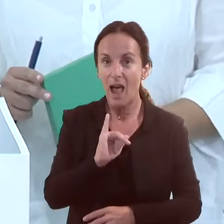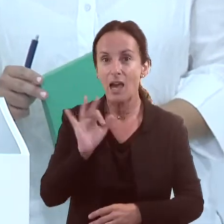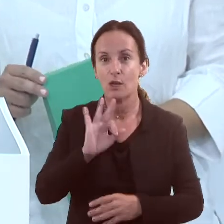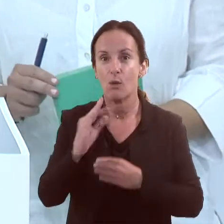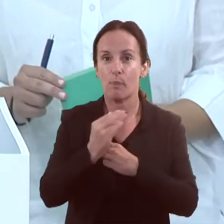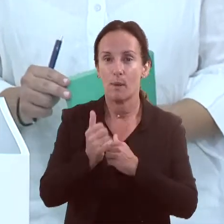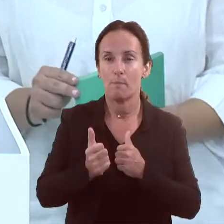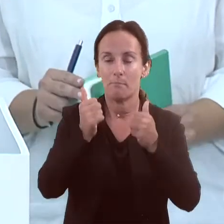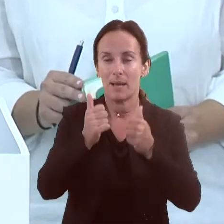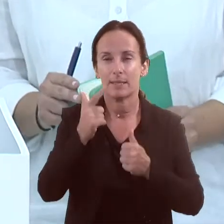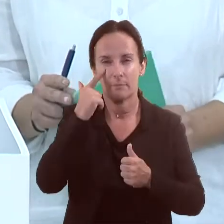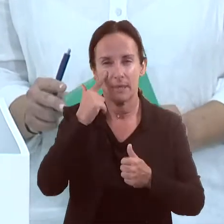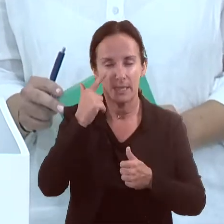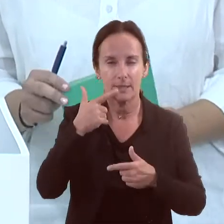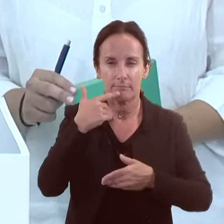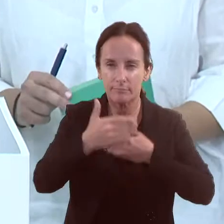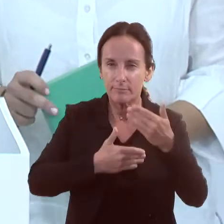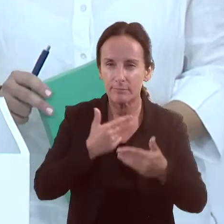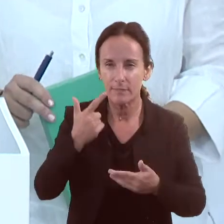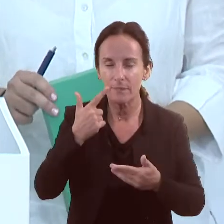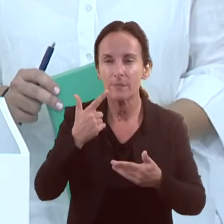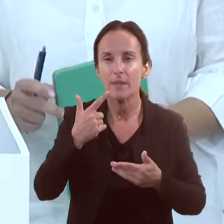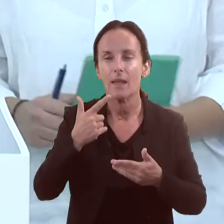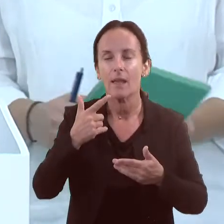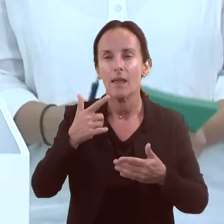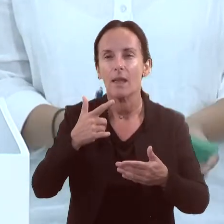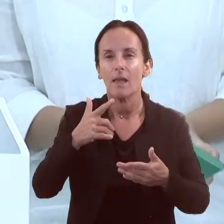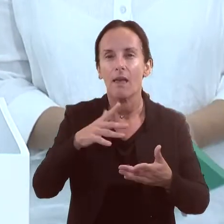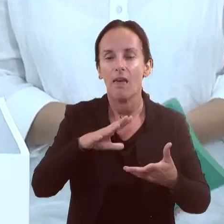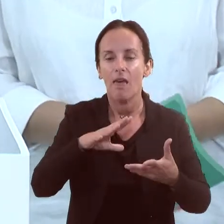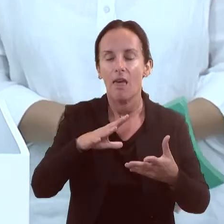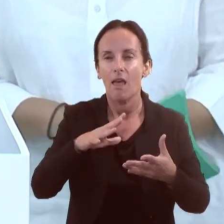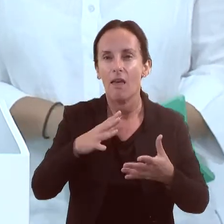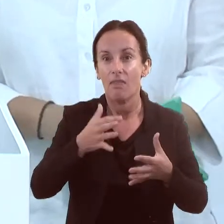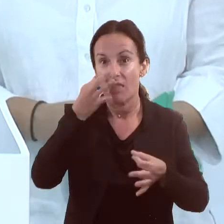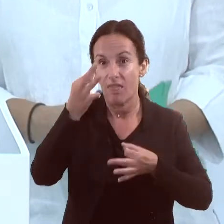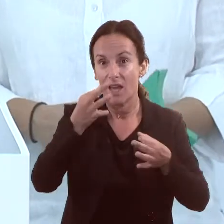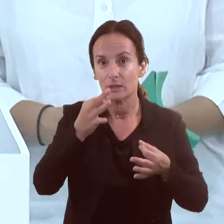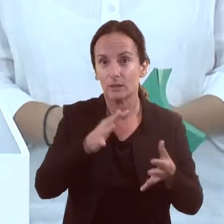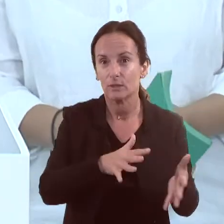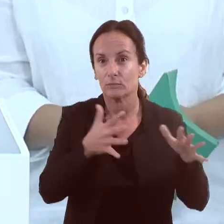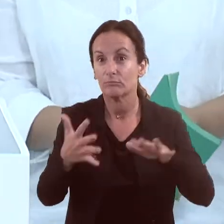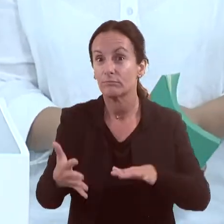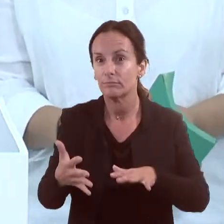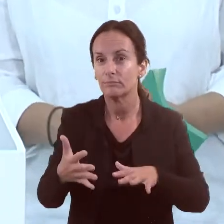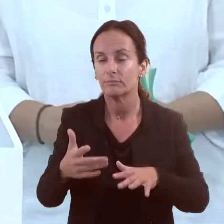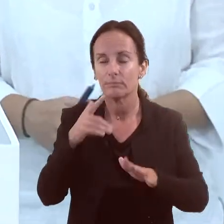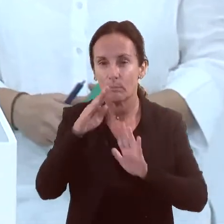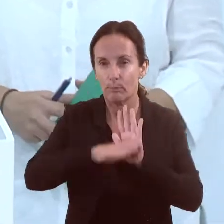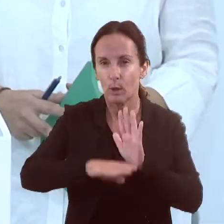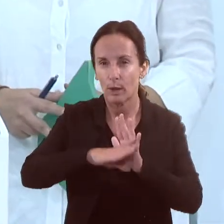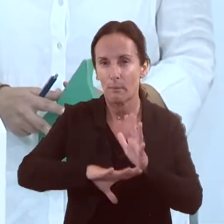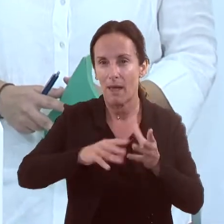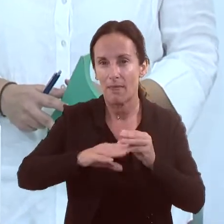datos nos permitirán después escalar o no los programas y ser más ambiciosos.